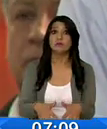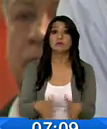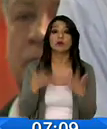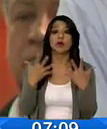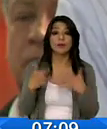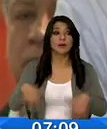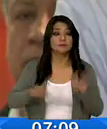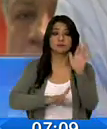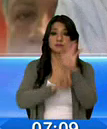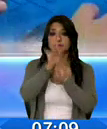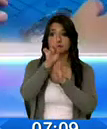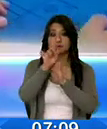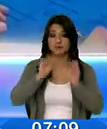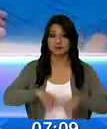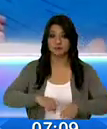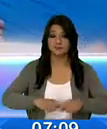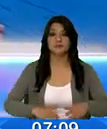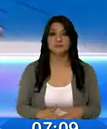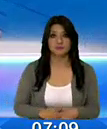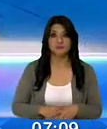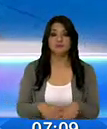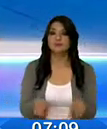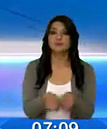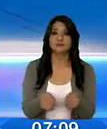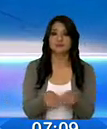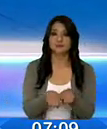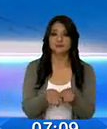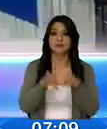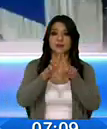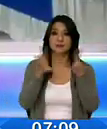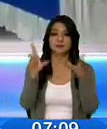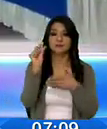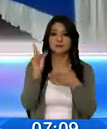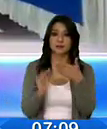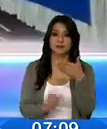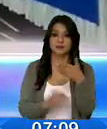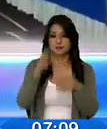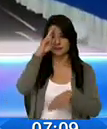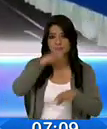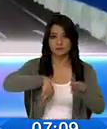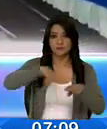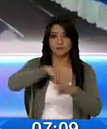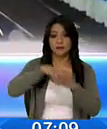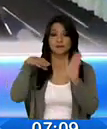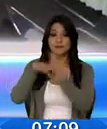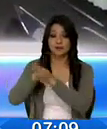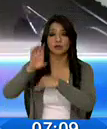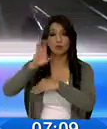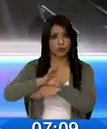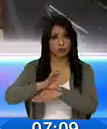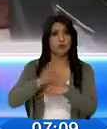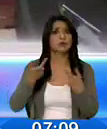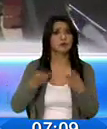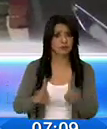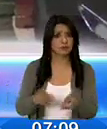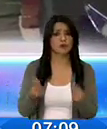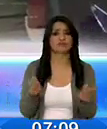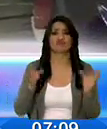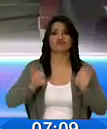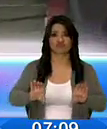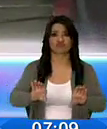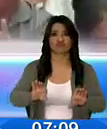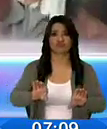obras de desarrollo urbano. De igual manera, la Corporación Financiera Nacional y Banecuador otorgaron importantes sumas de